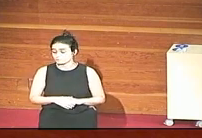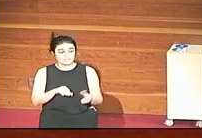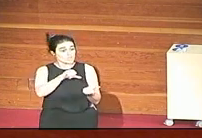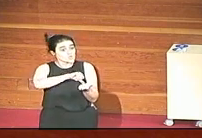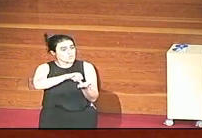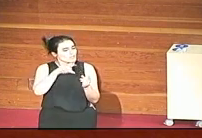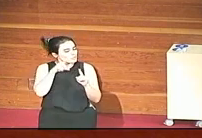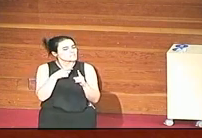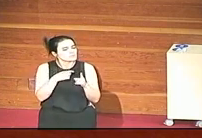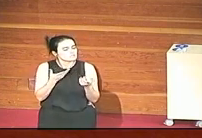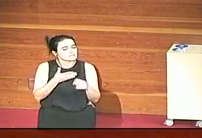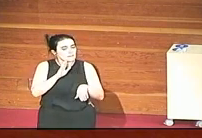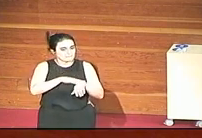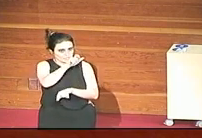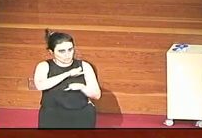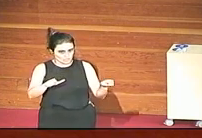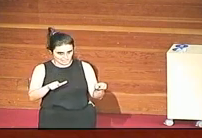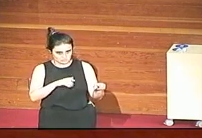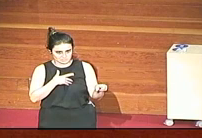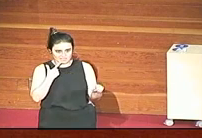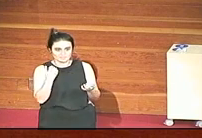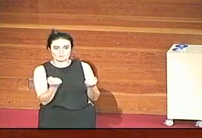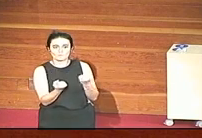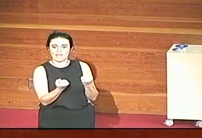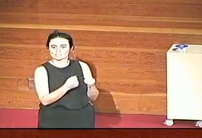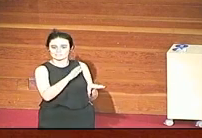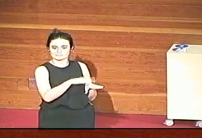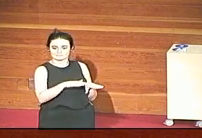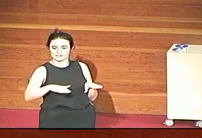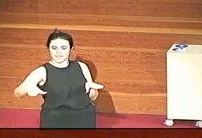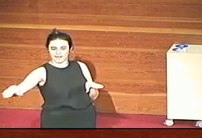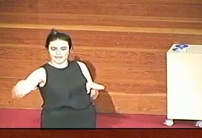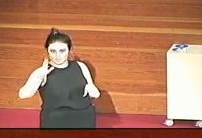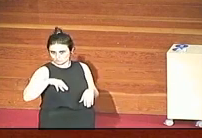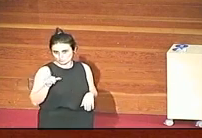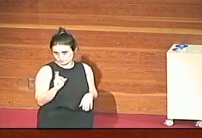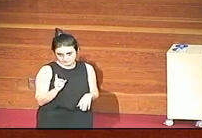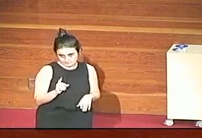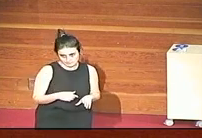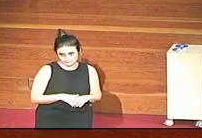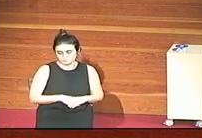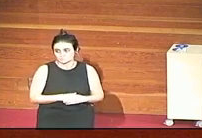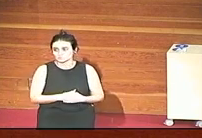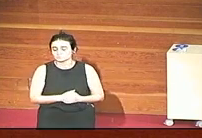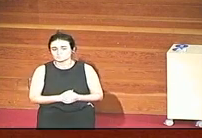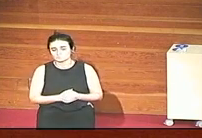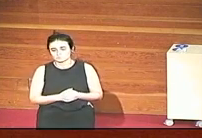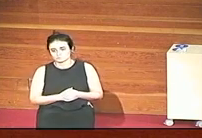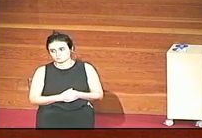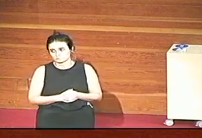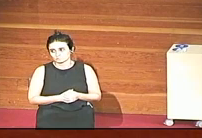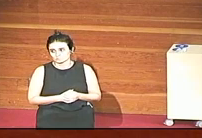son para los ciudadanos no son cocheras no son aparcamientos de coches para mí sería